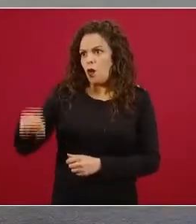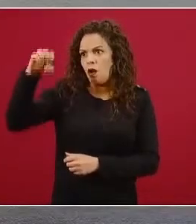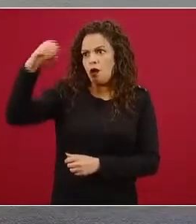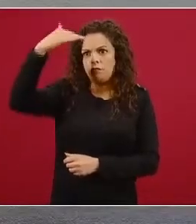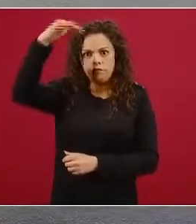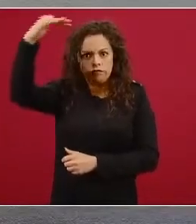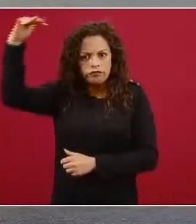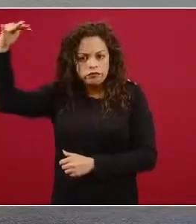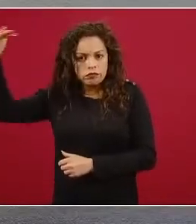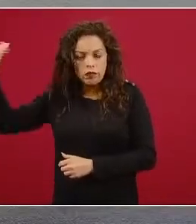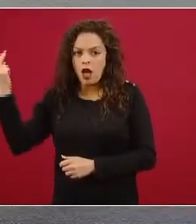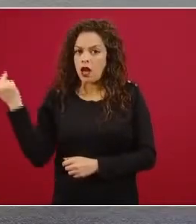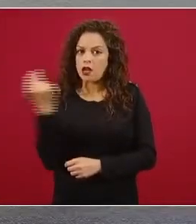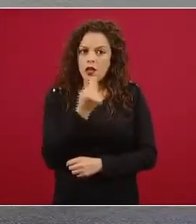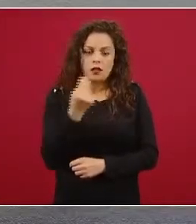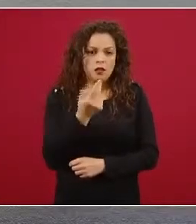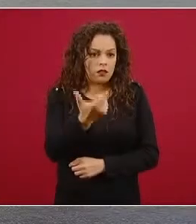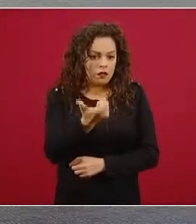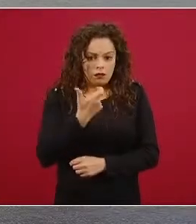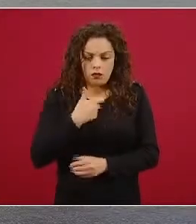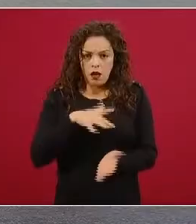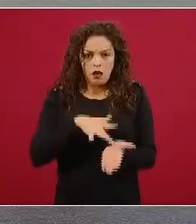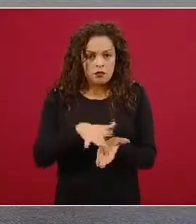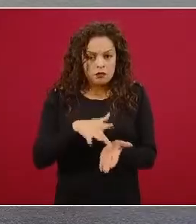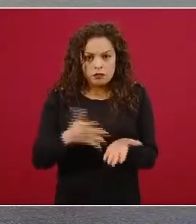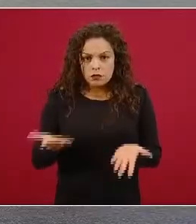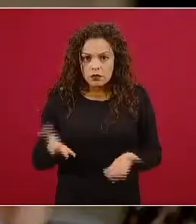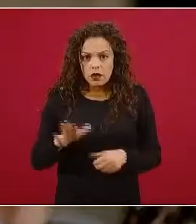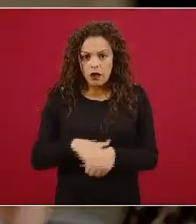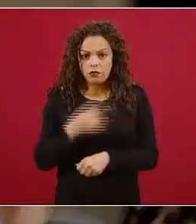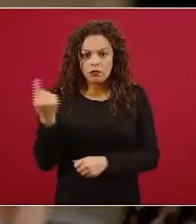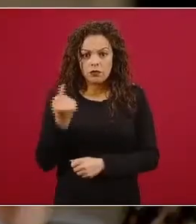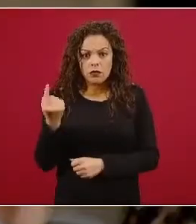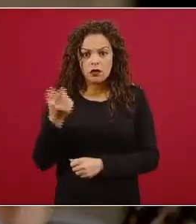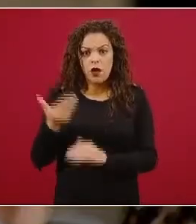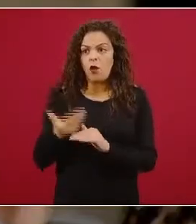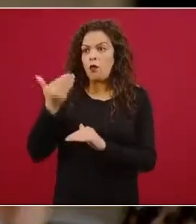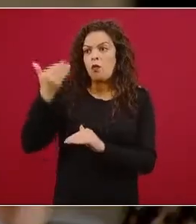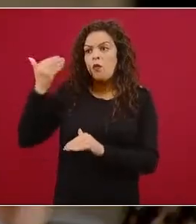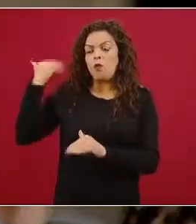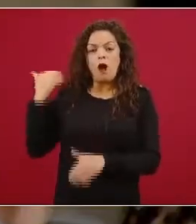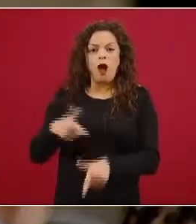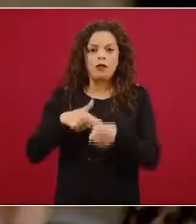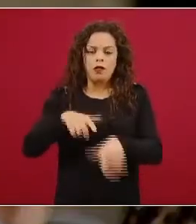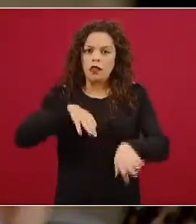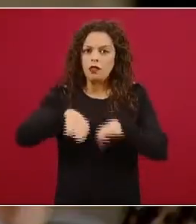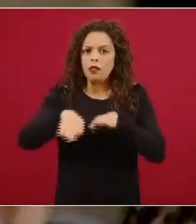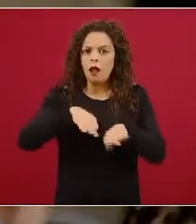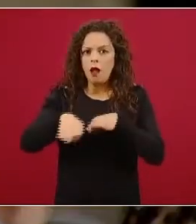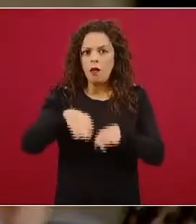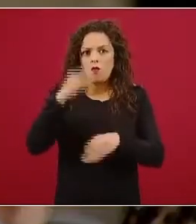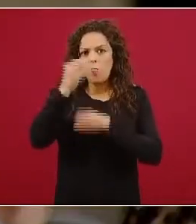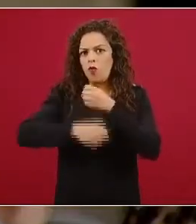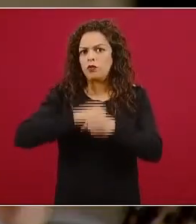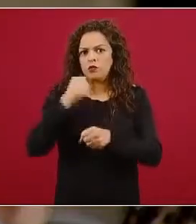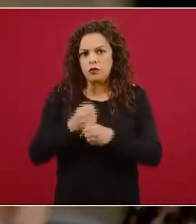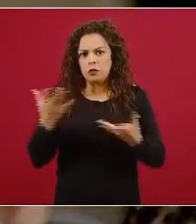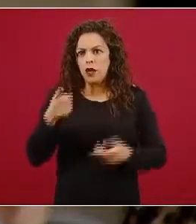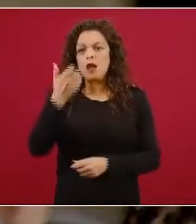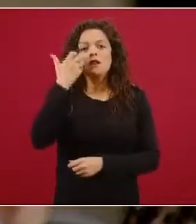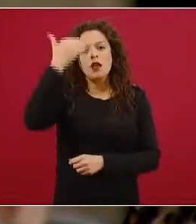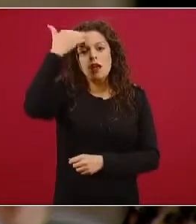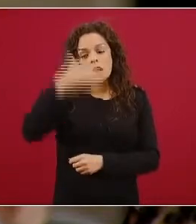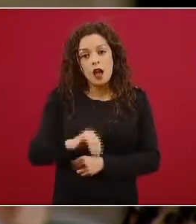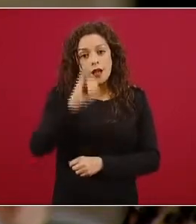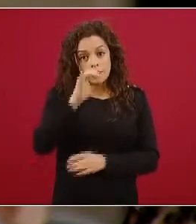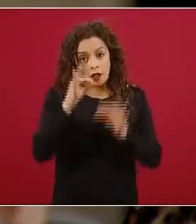y necesitan estos recursos que pues ya han venido devengando en sus años de antigüedad. Ellos quieren saber si esto es legal, y de